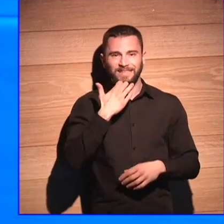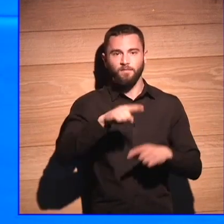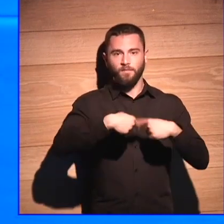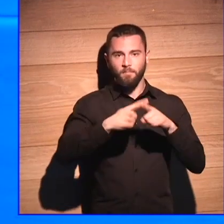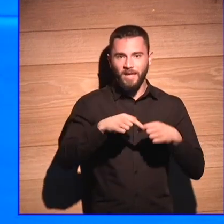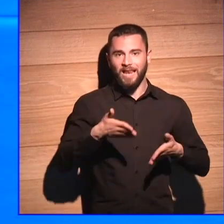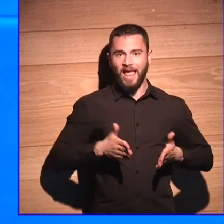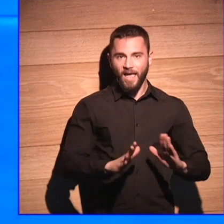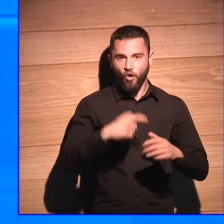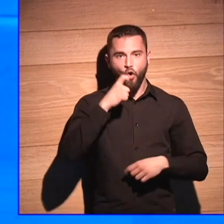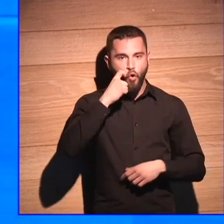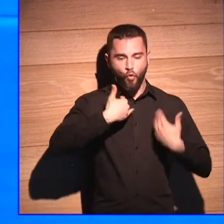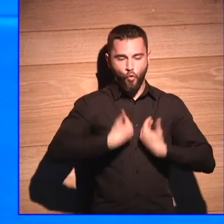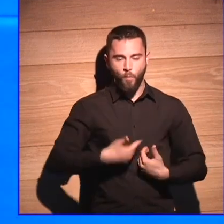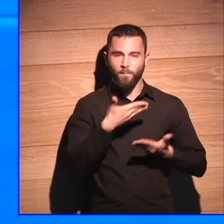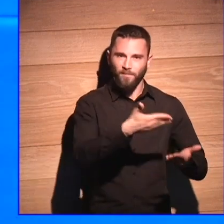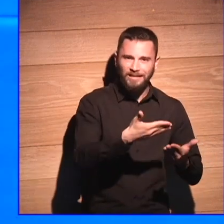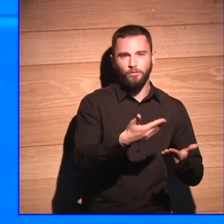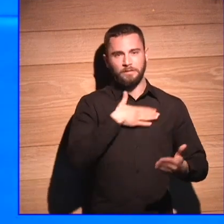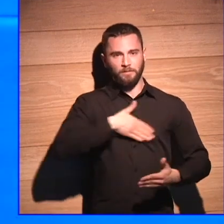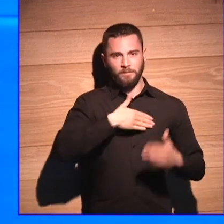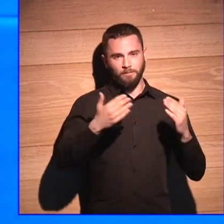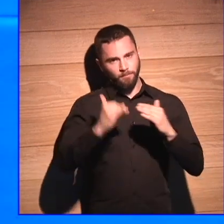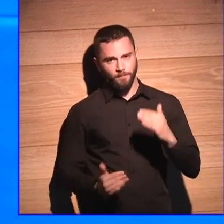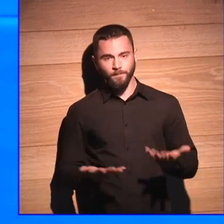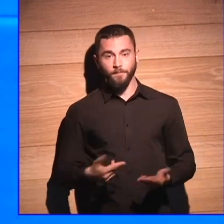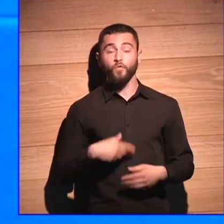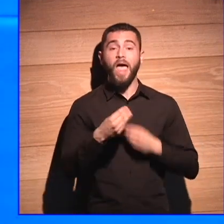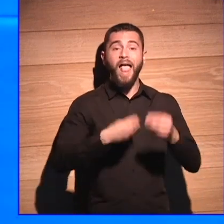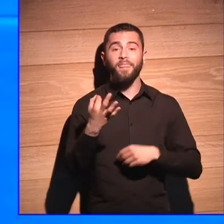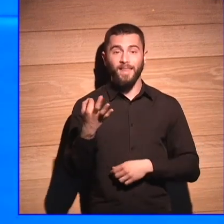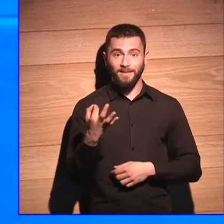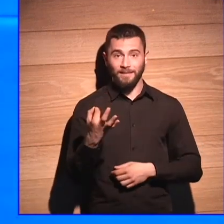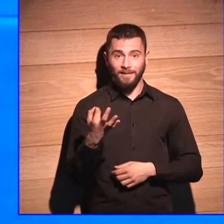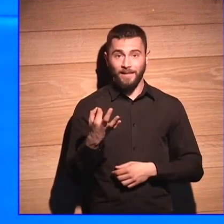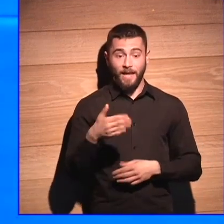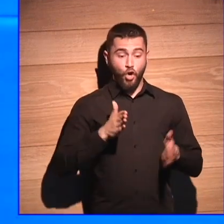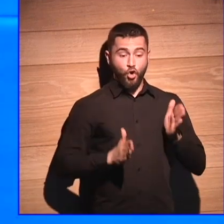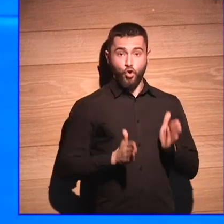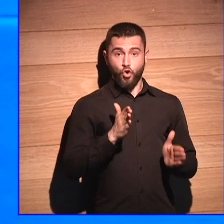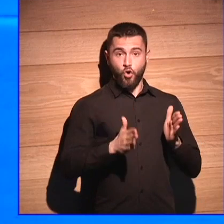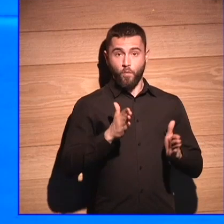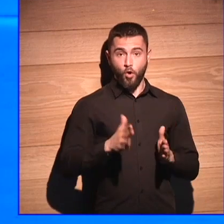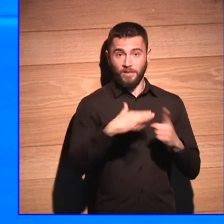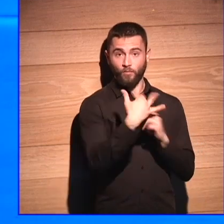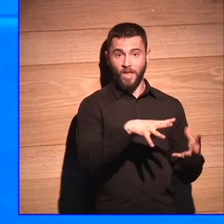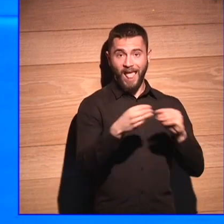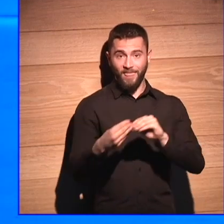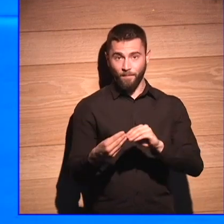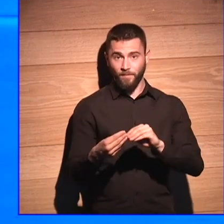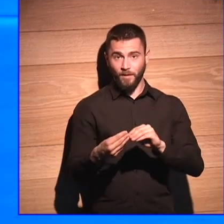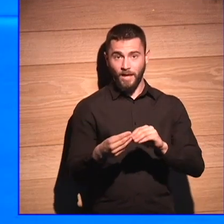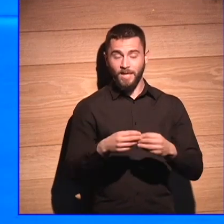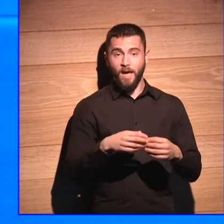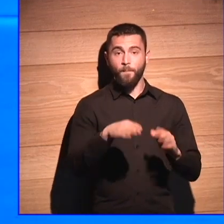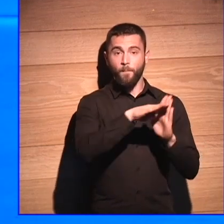humano. Entonces, lo que hay que hacer es que el robot se adapte a la situación. Ya no está